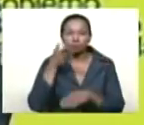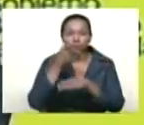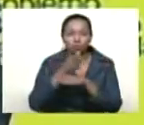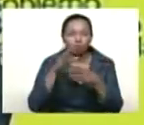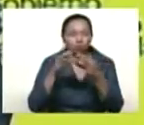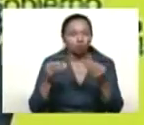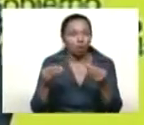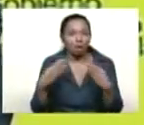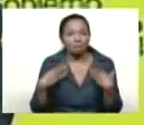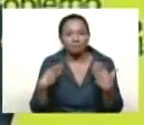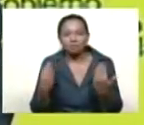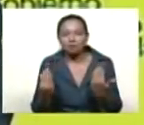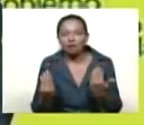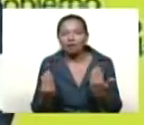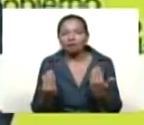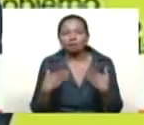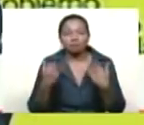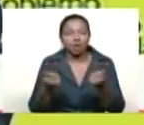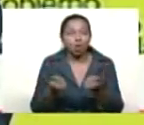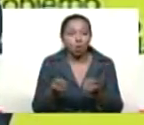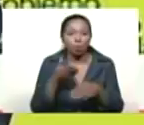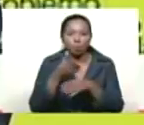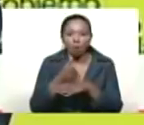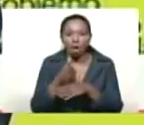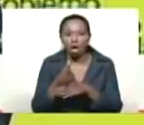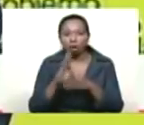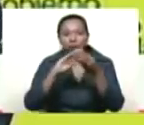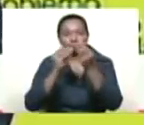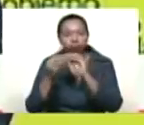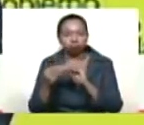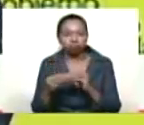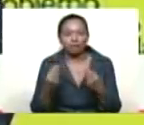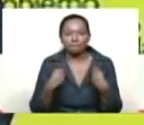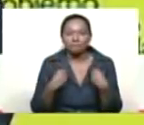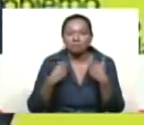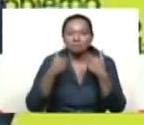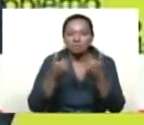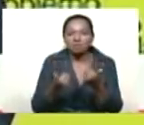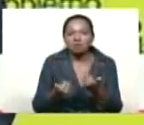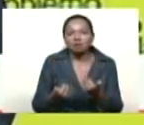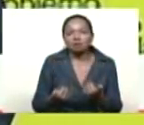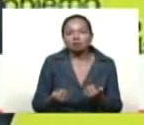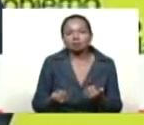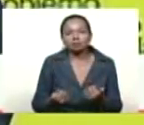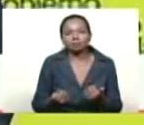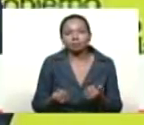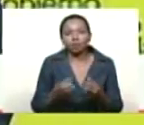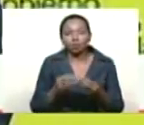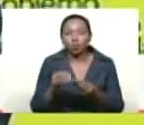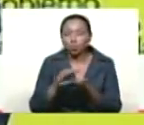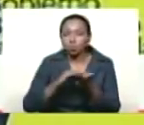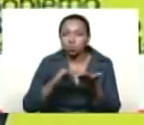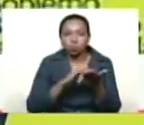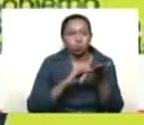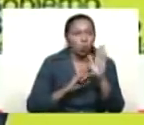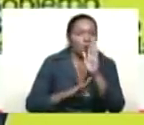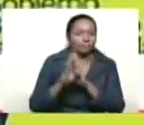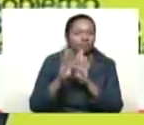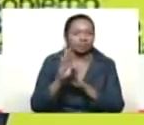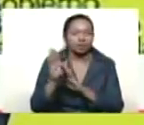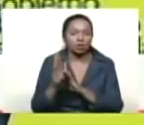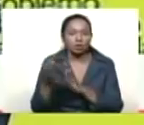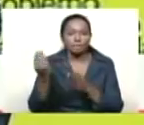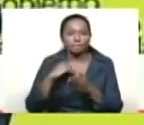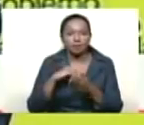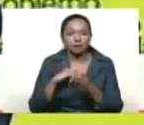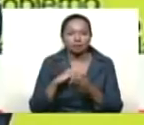vida y salud al pueblo, tengan las mejores condiciones de vida. las mejores condiciones para su desarrollo. Tengan la